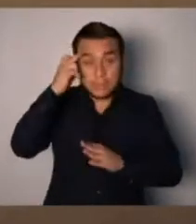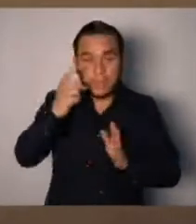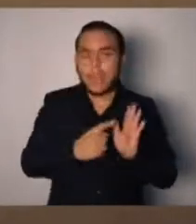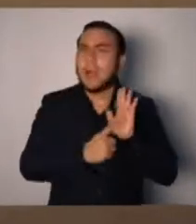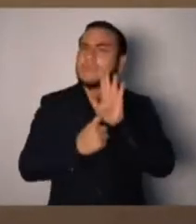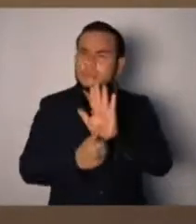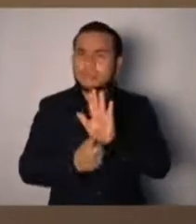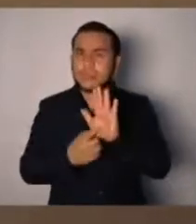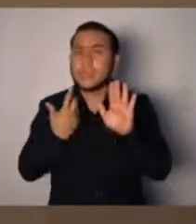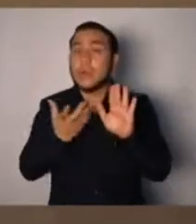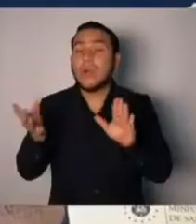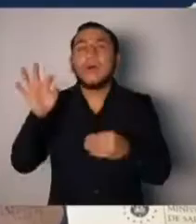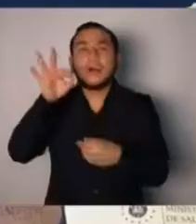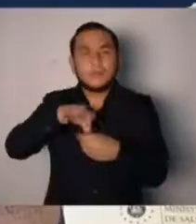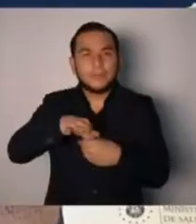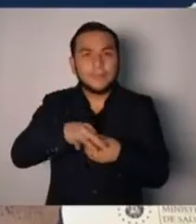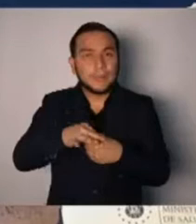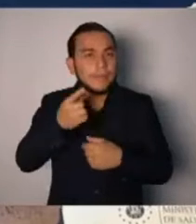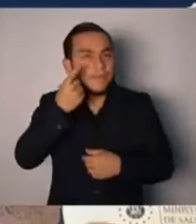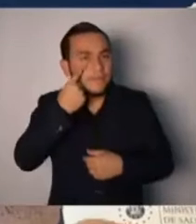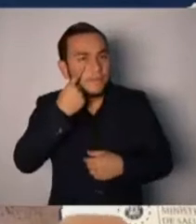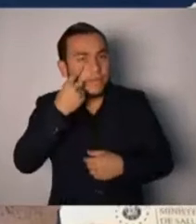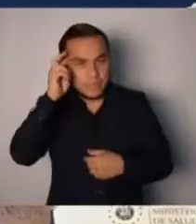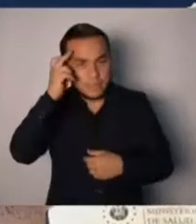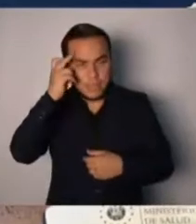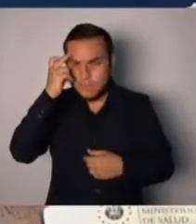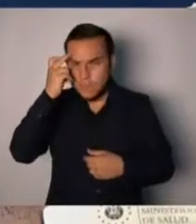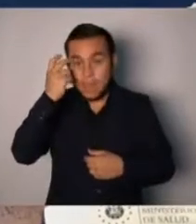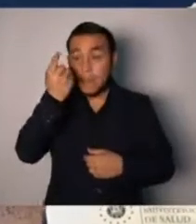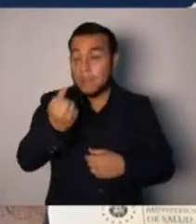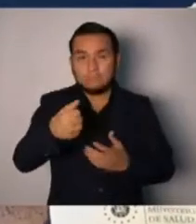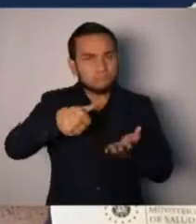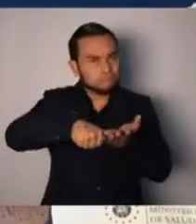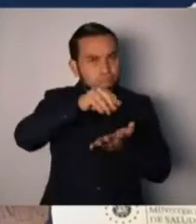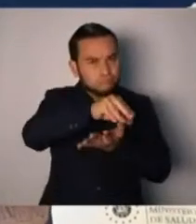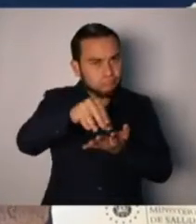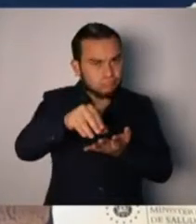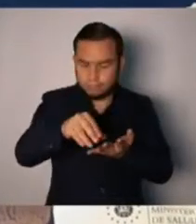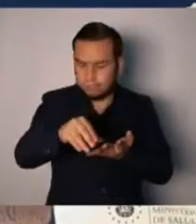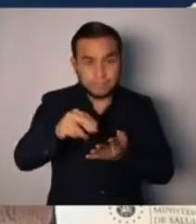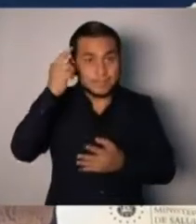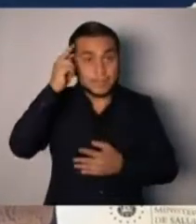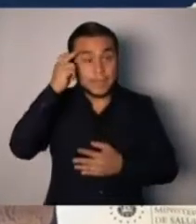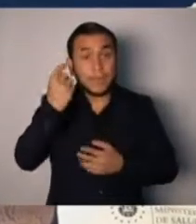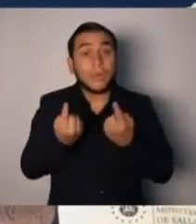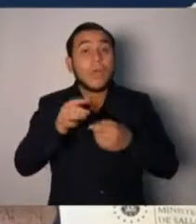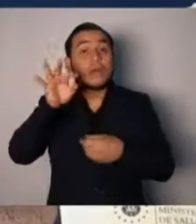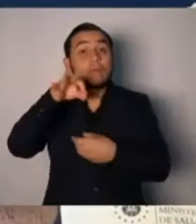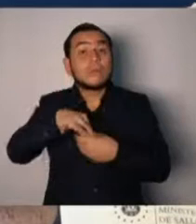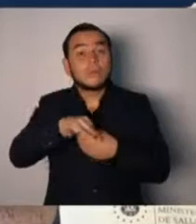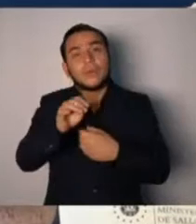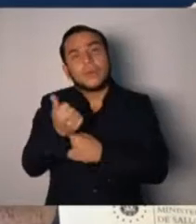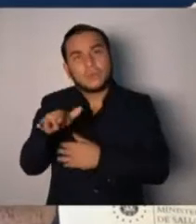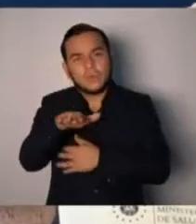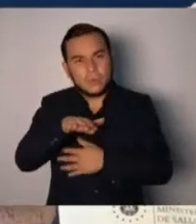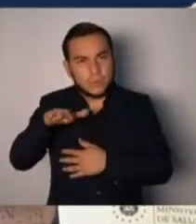autoridades electas ojos no hablo del alcalde o la alcaldesa porque eso incluiría la votación de otros cantones y otros